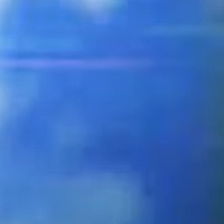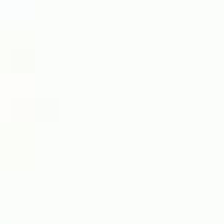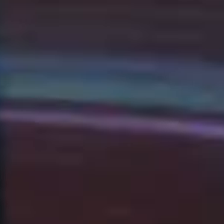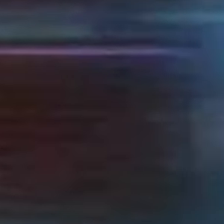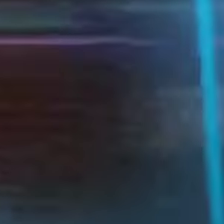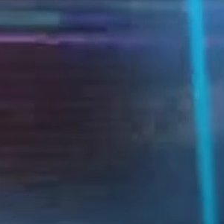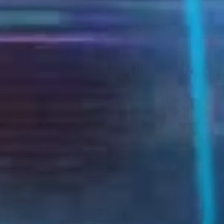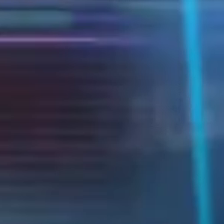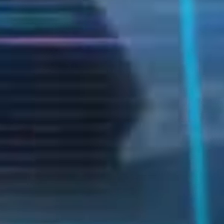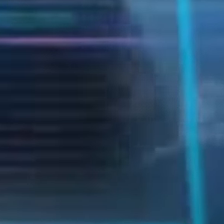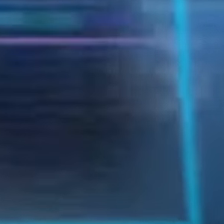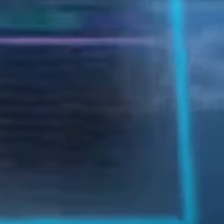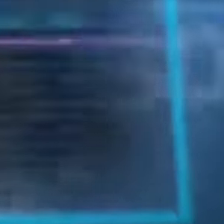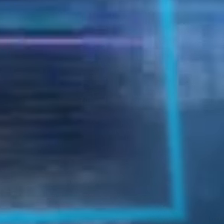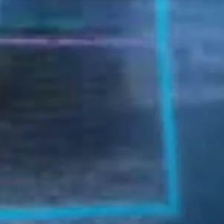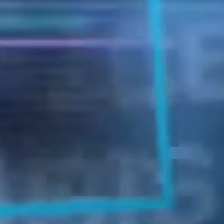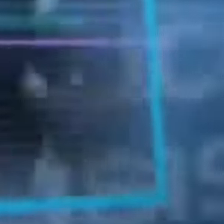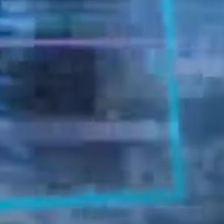son.